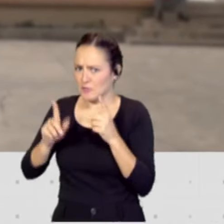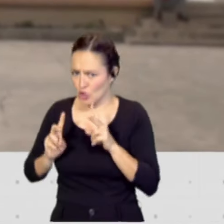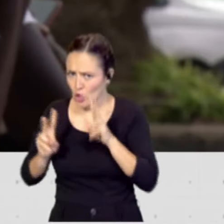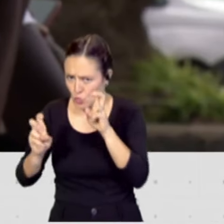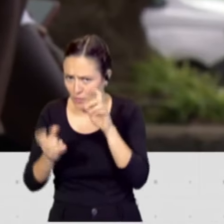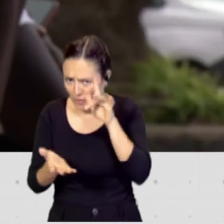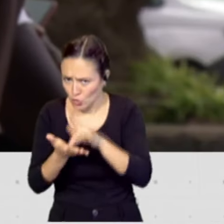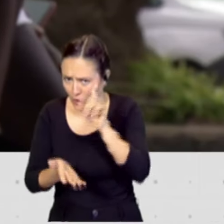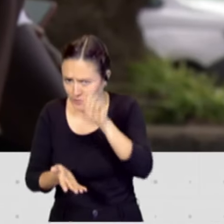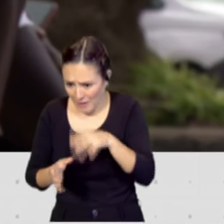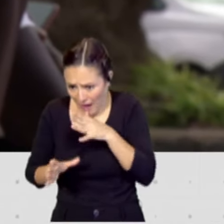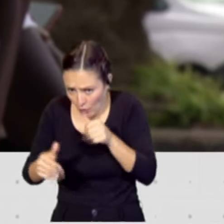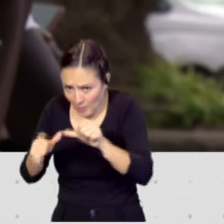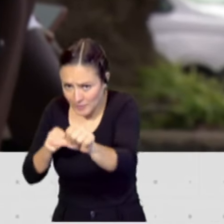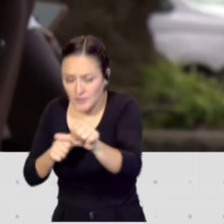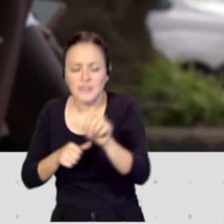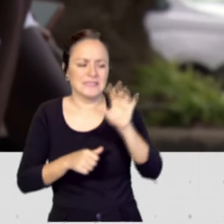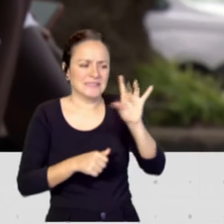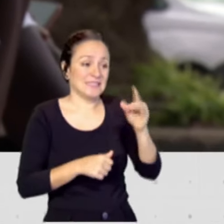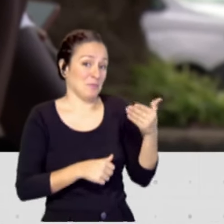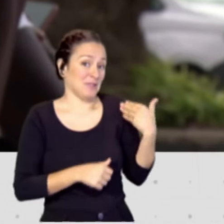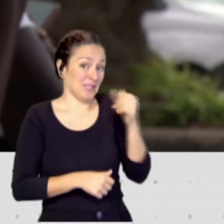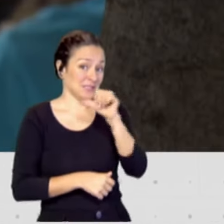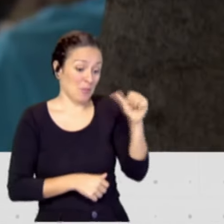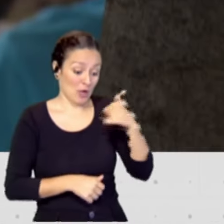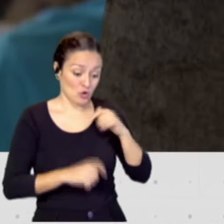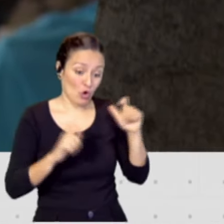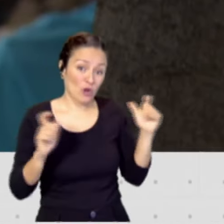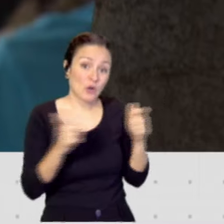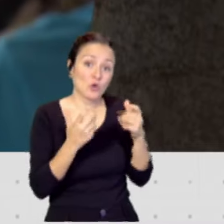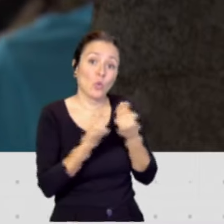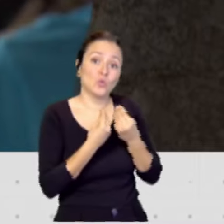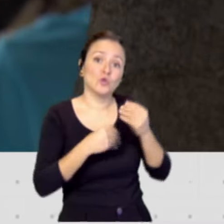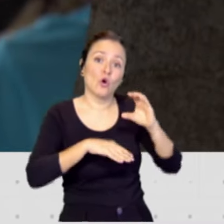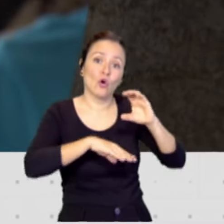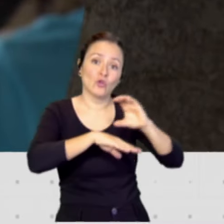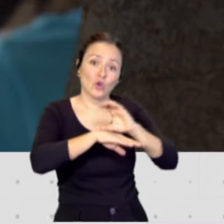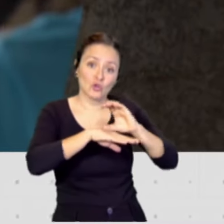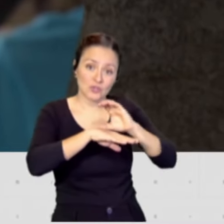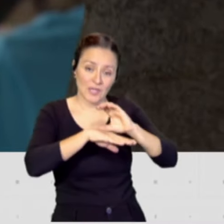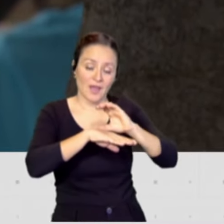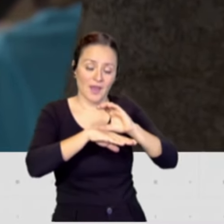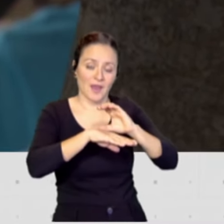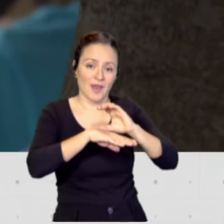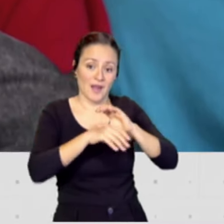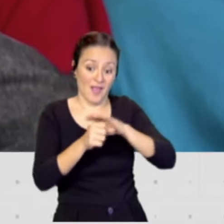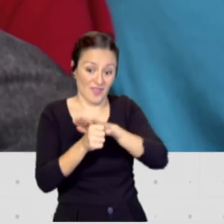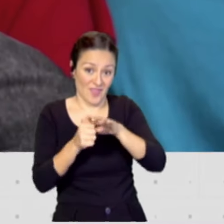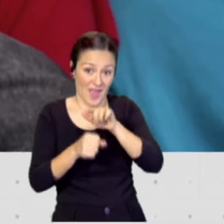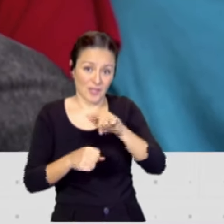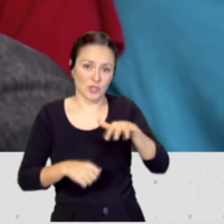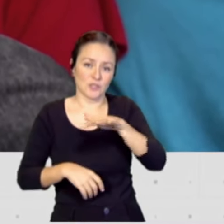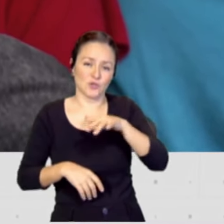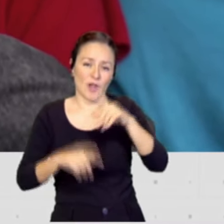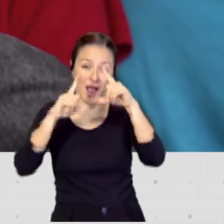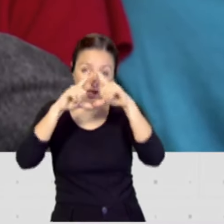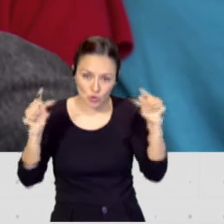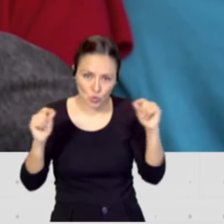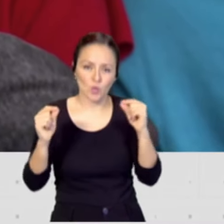estamos Bueno yo estuve la semana pasada en reunión con la consejera del área en en Asturias ya estamos